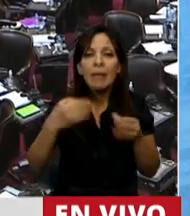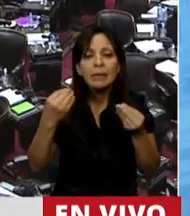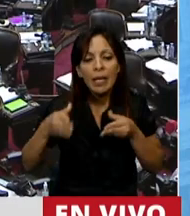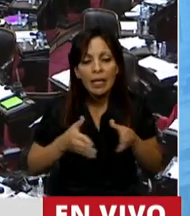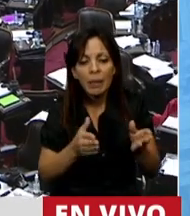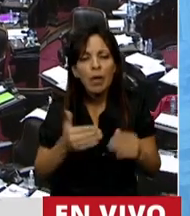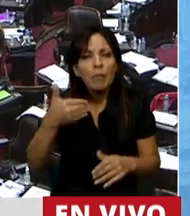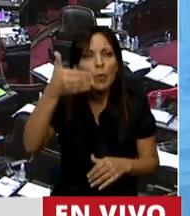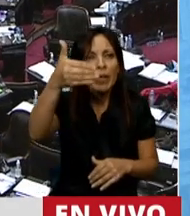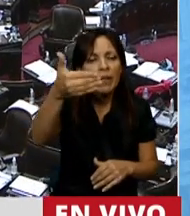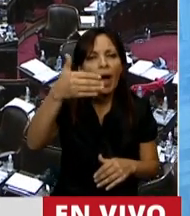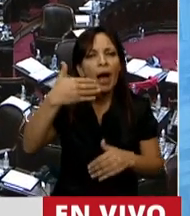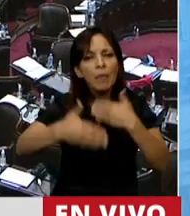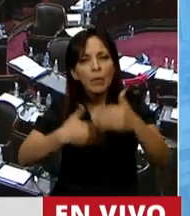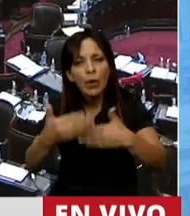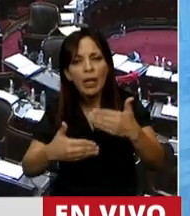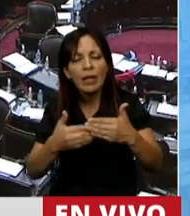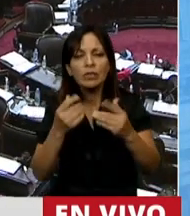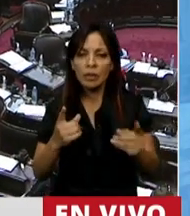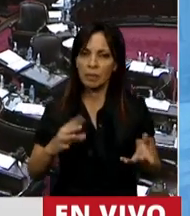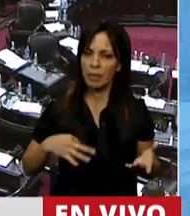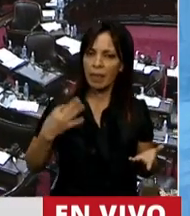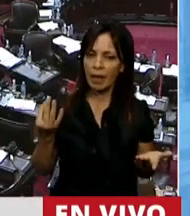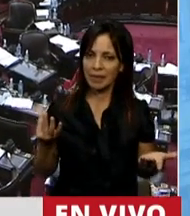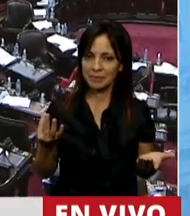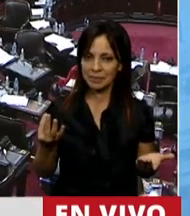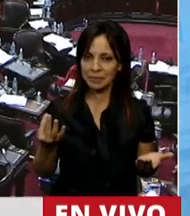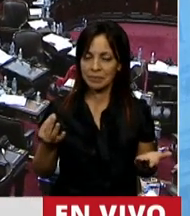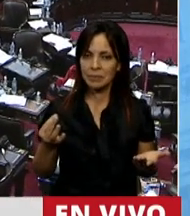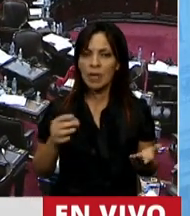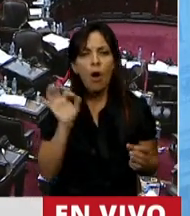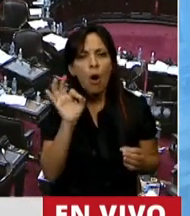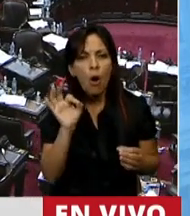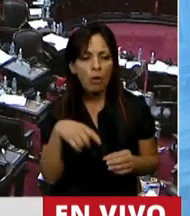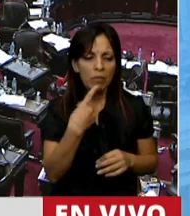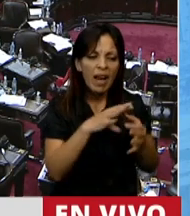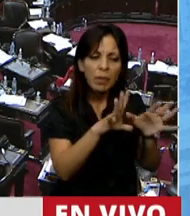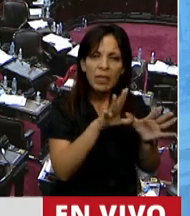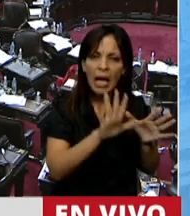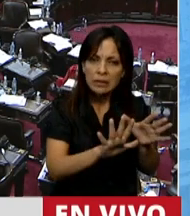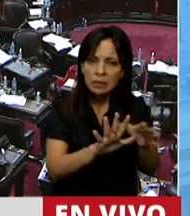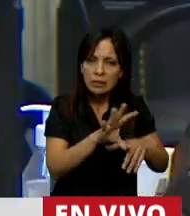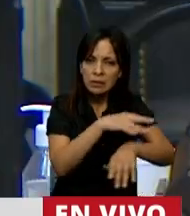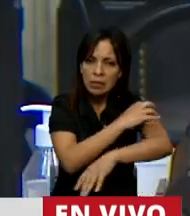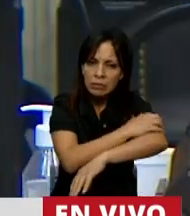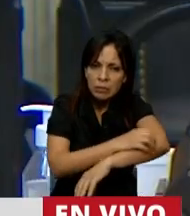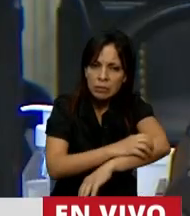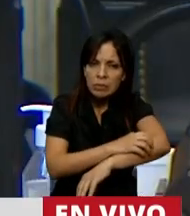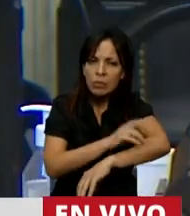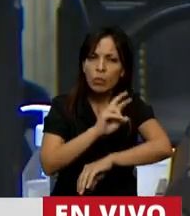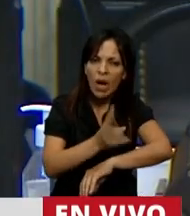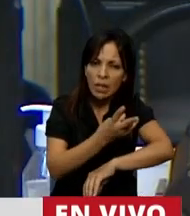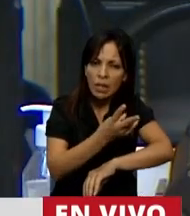la esperanza, el progreso y sobre todo la vida, o si la democracia es esto, la pobreza y la